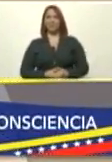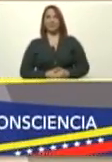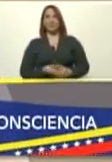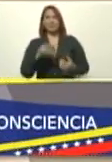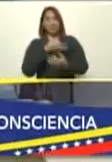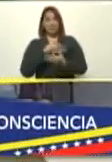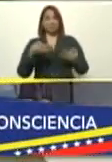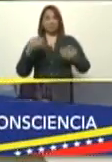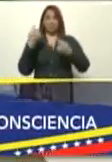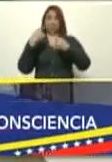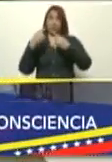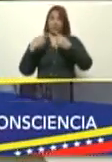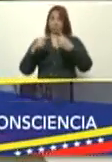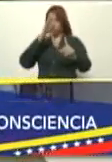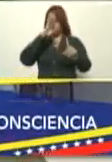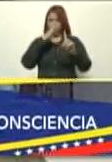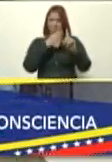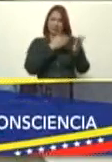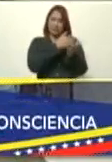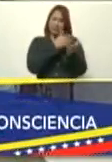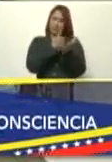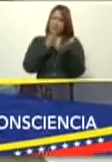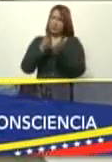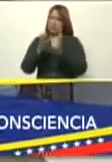Éxito en varias direcciones, el 7+7.